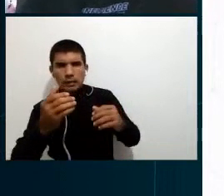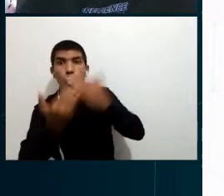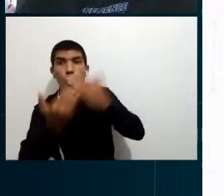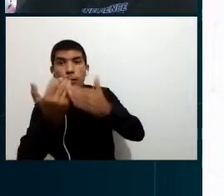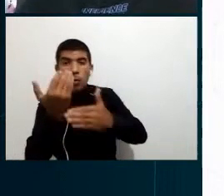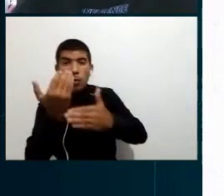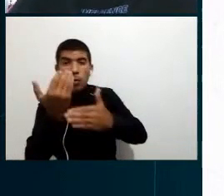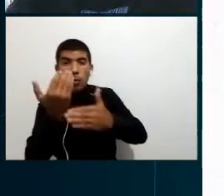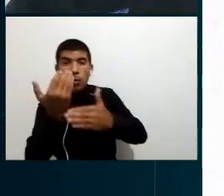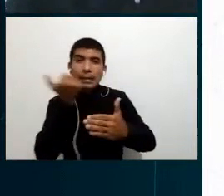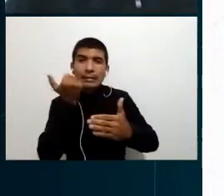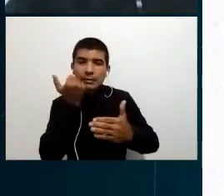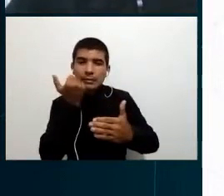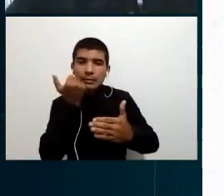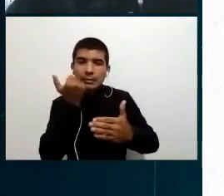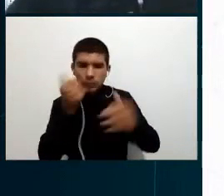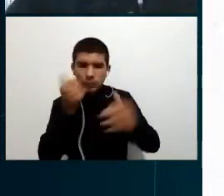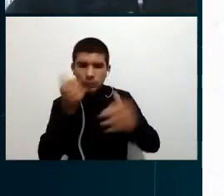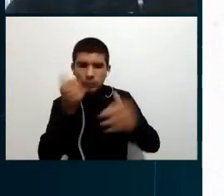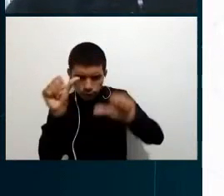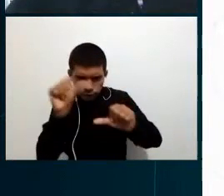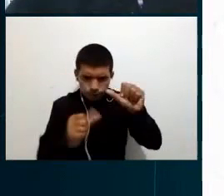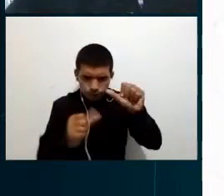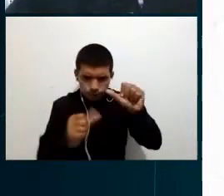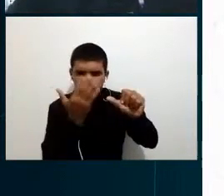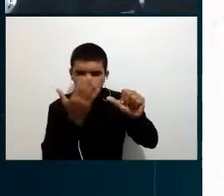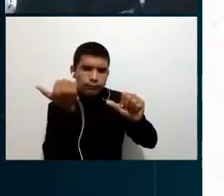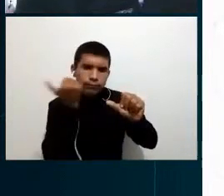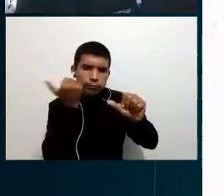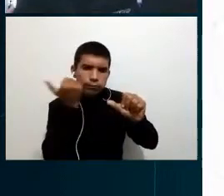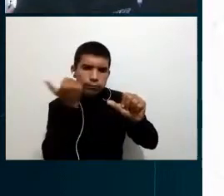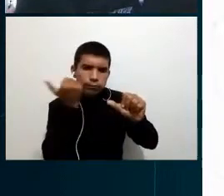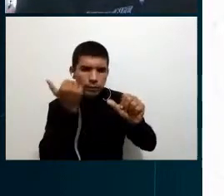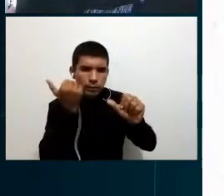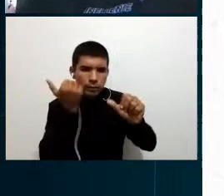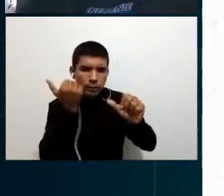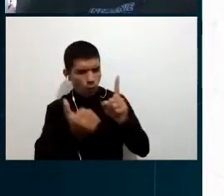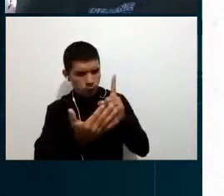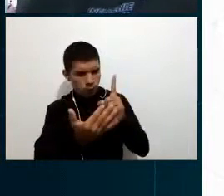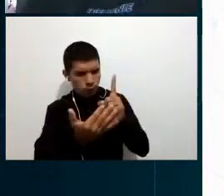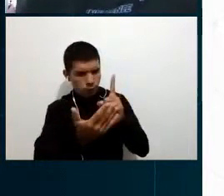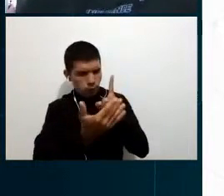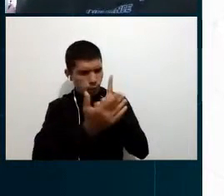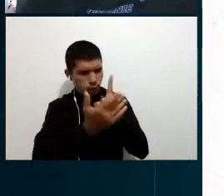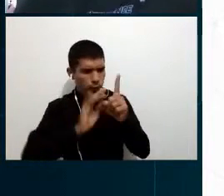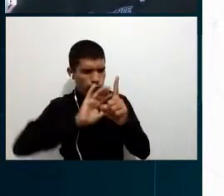Acá tenemos las características que nos ofrece Air Plus, es que